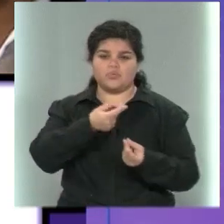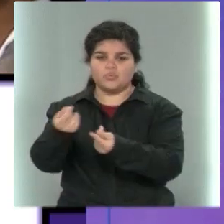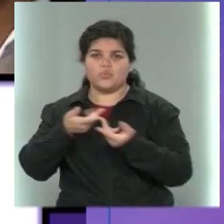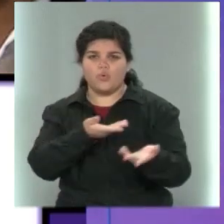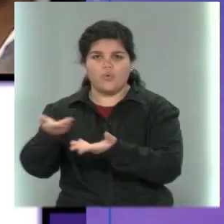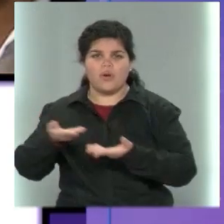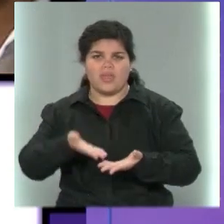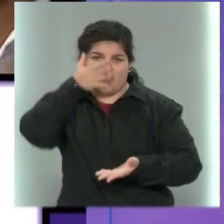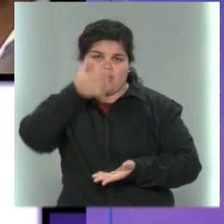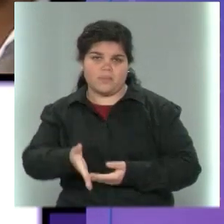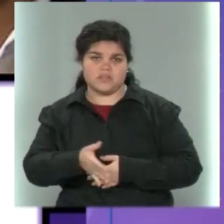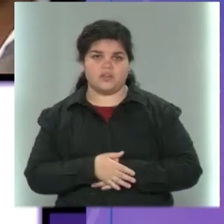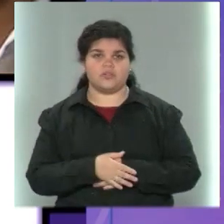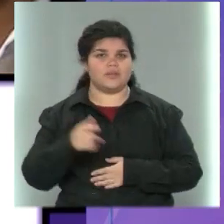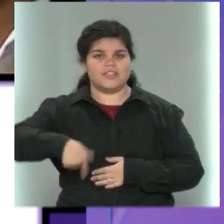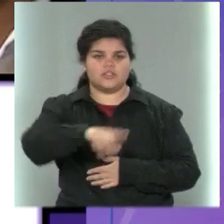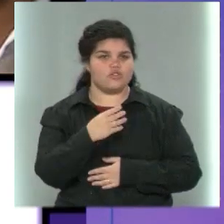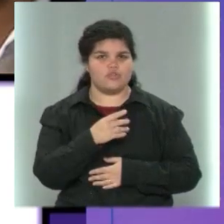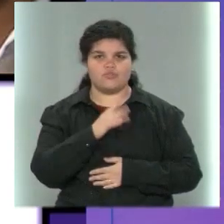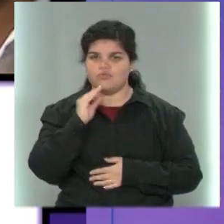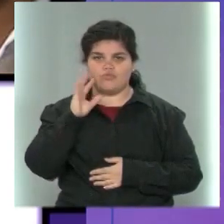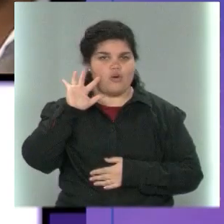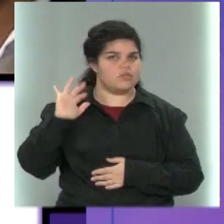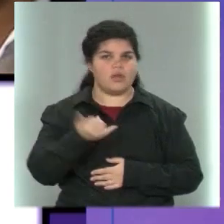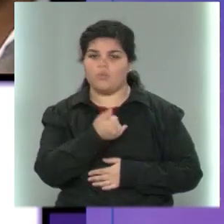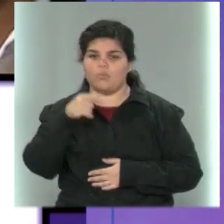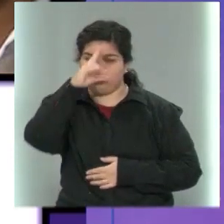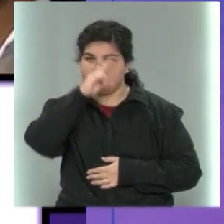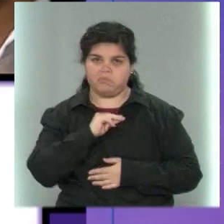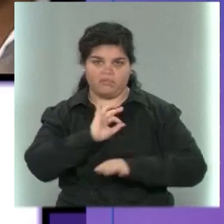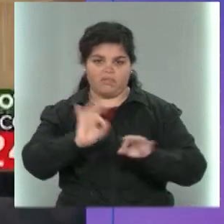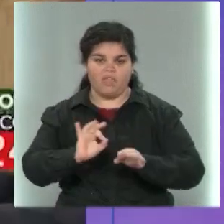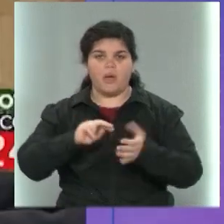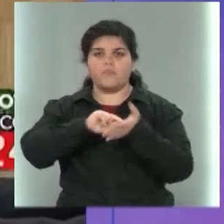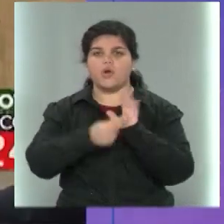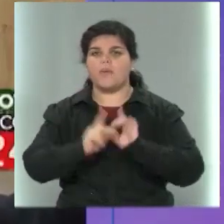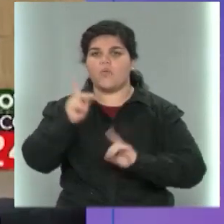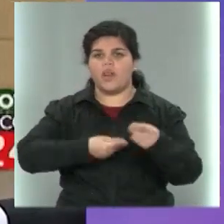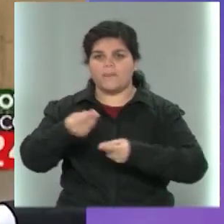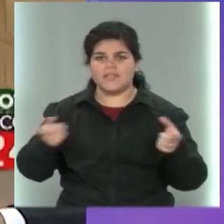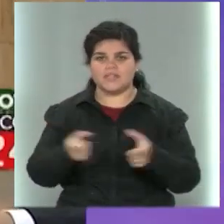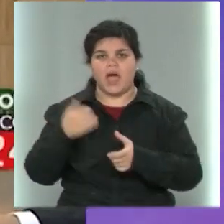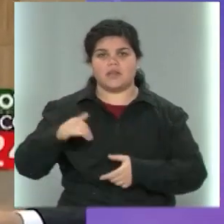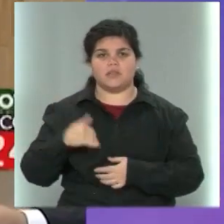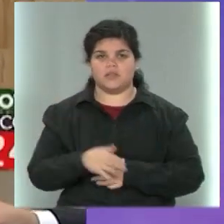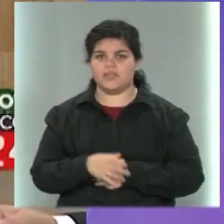les está escapando la tortuga y no están viendo el principal problema de las pymes argentinas.